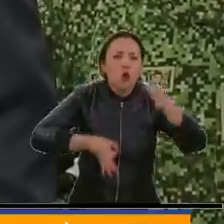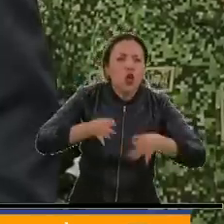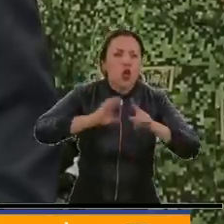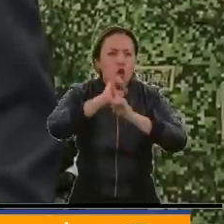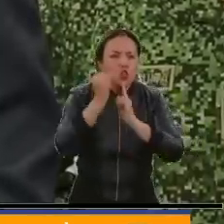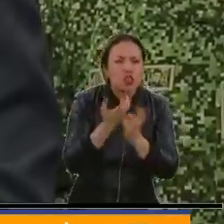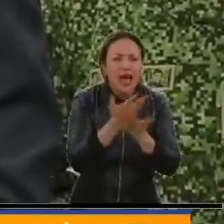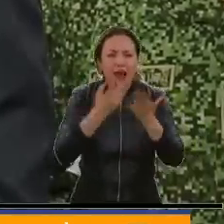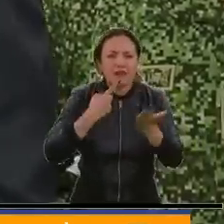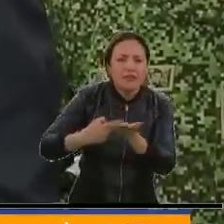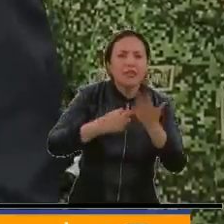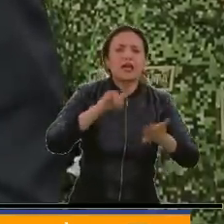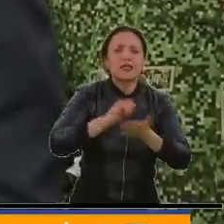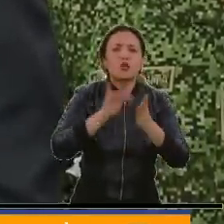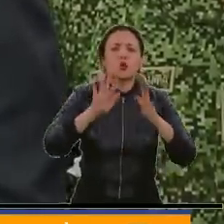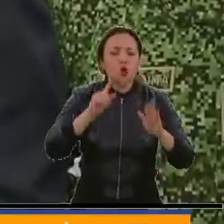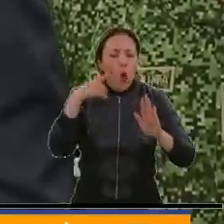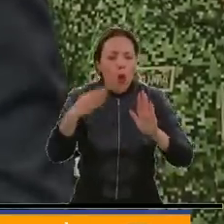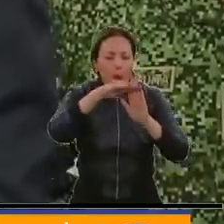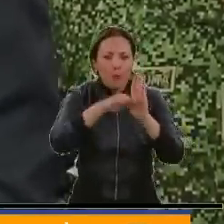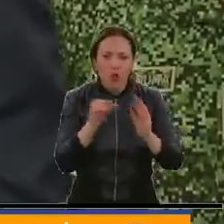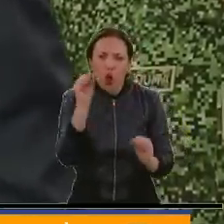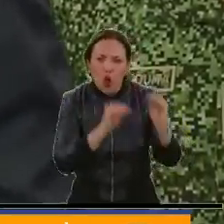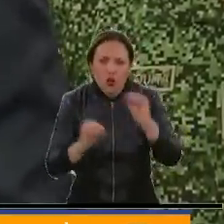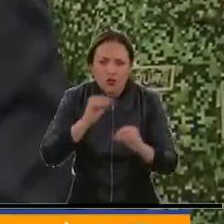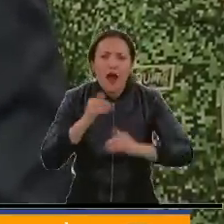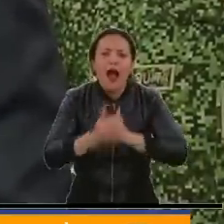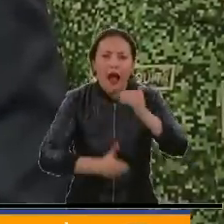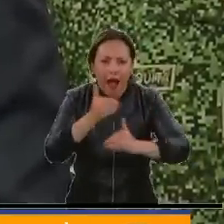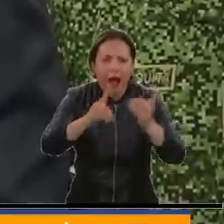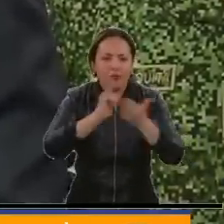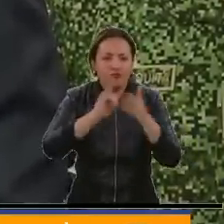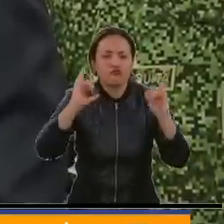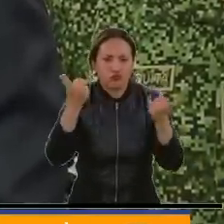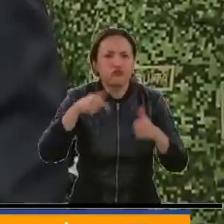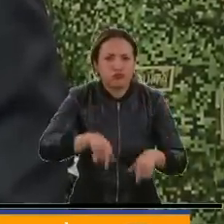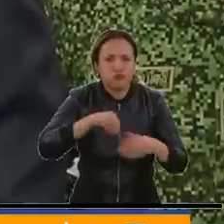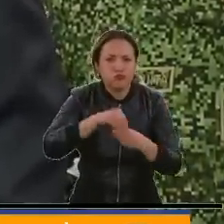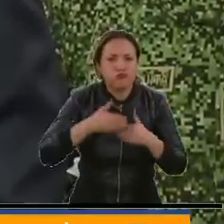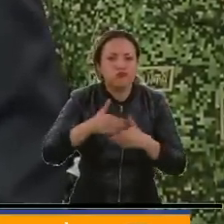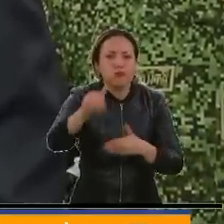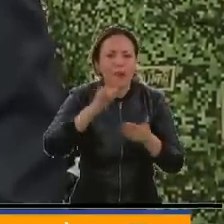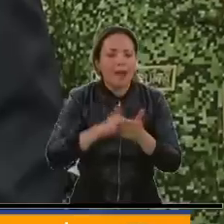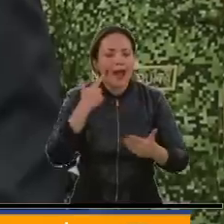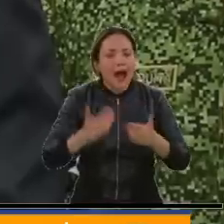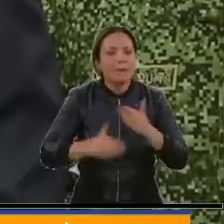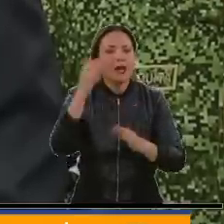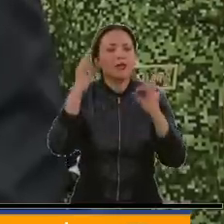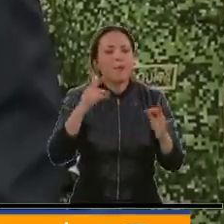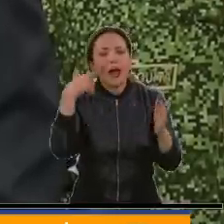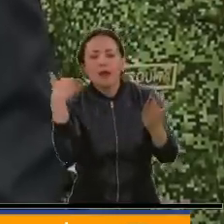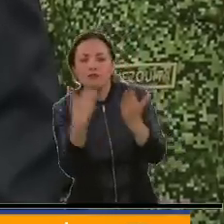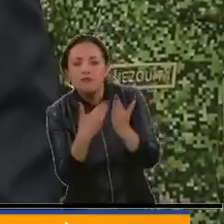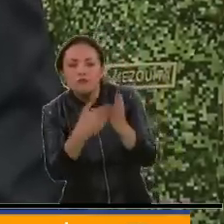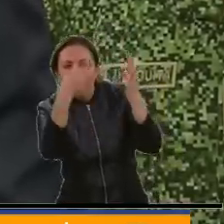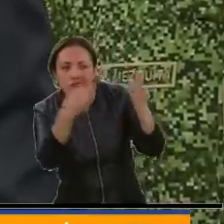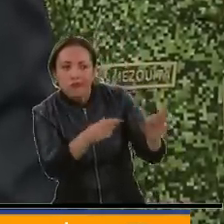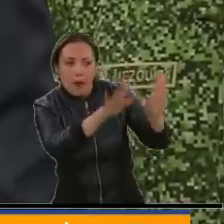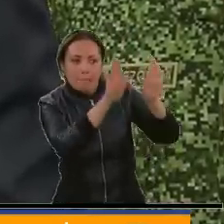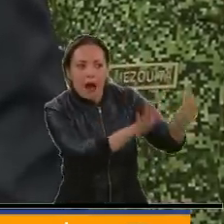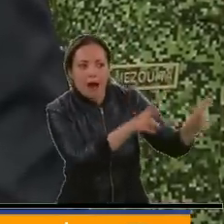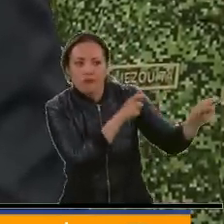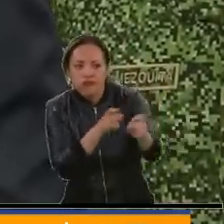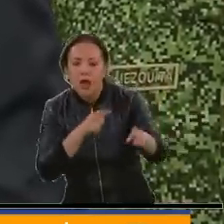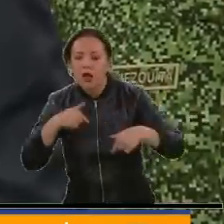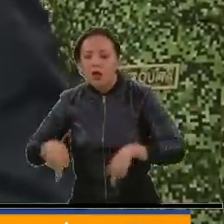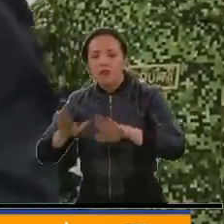proceso de definición de esos protocolos para comenzar el proceso también inmediato de verificación y monitoreo